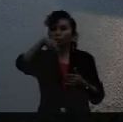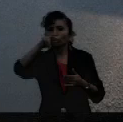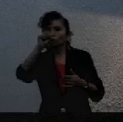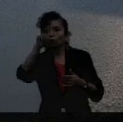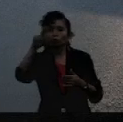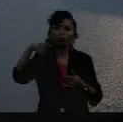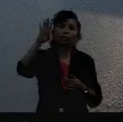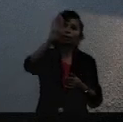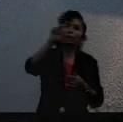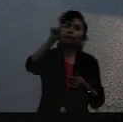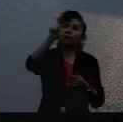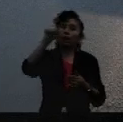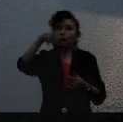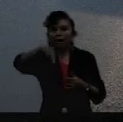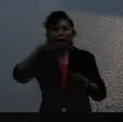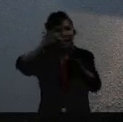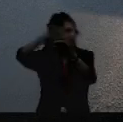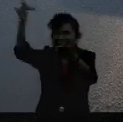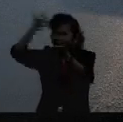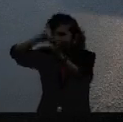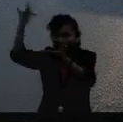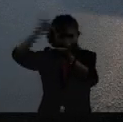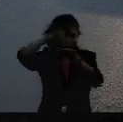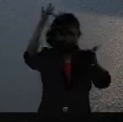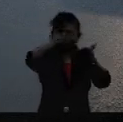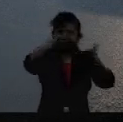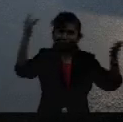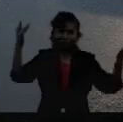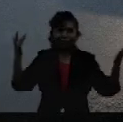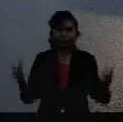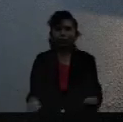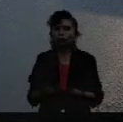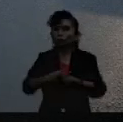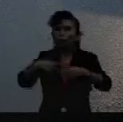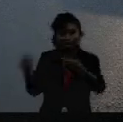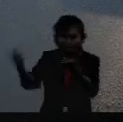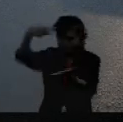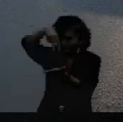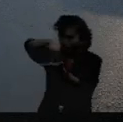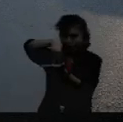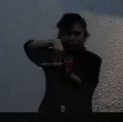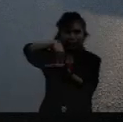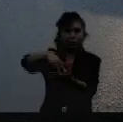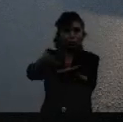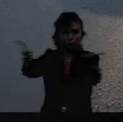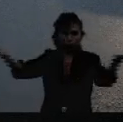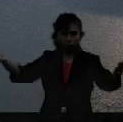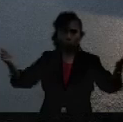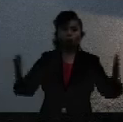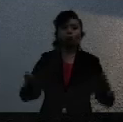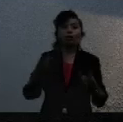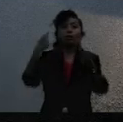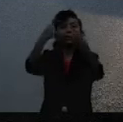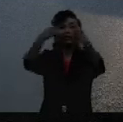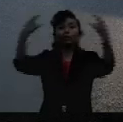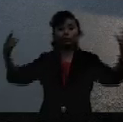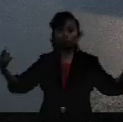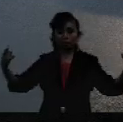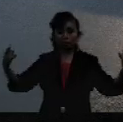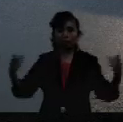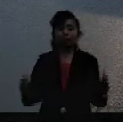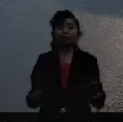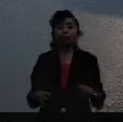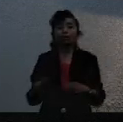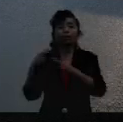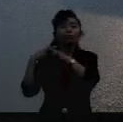Mari Estefanía Gracias párense para que les den una un aplauso que son parte de la historia también de estos